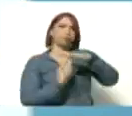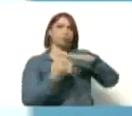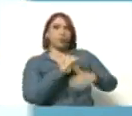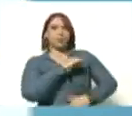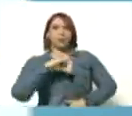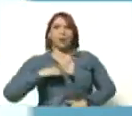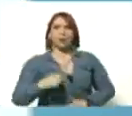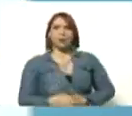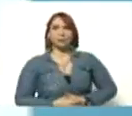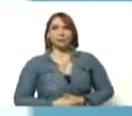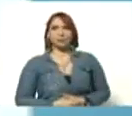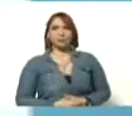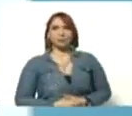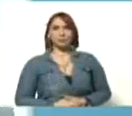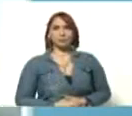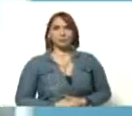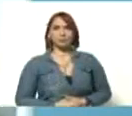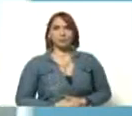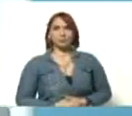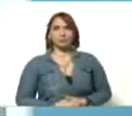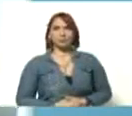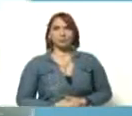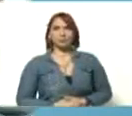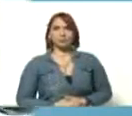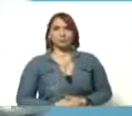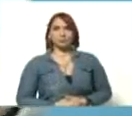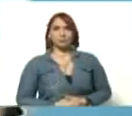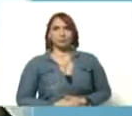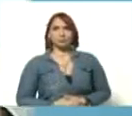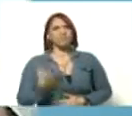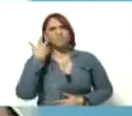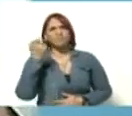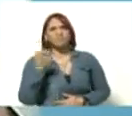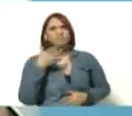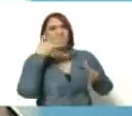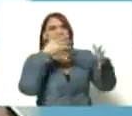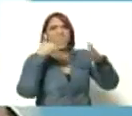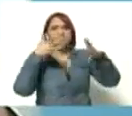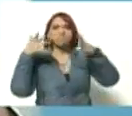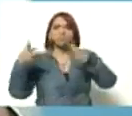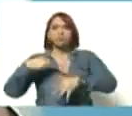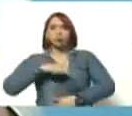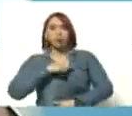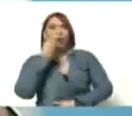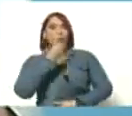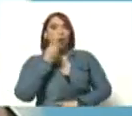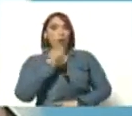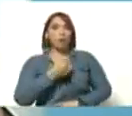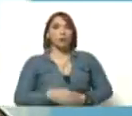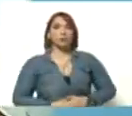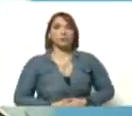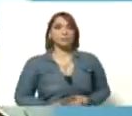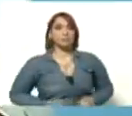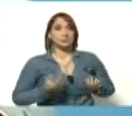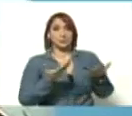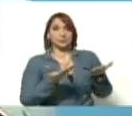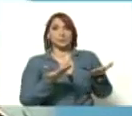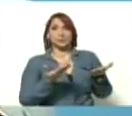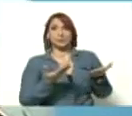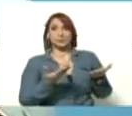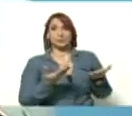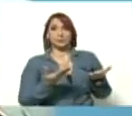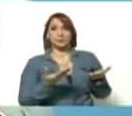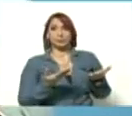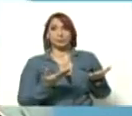instituciones educativas del sector privado. ¿Para qué? Para orientar a nuestros muchachos, para darle pues